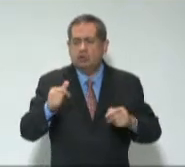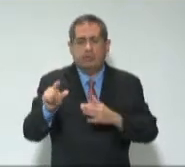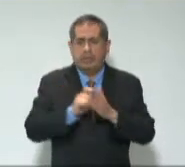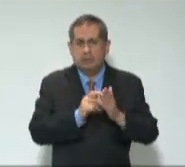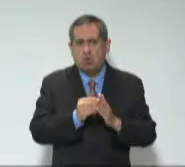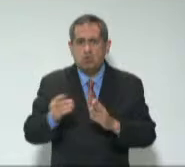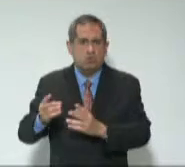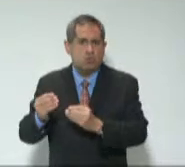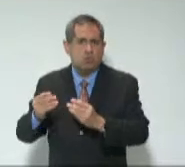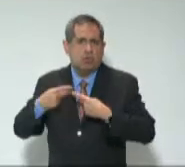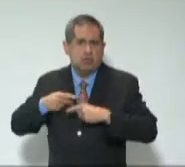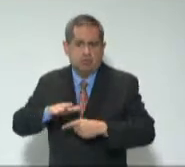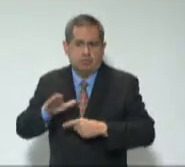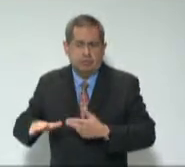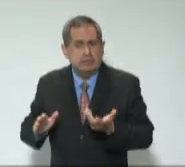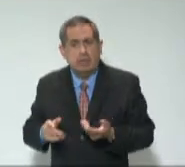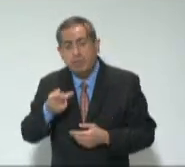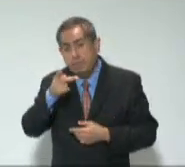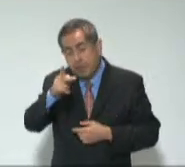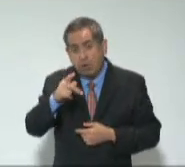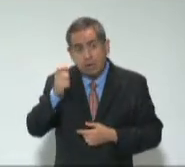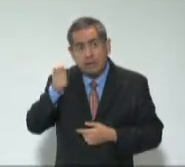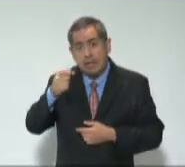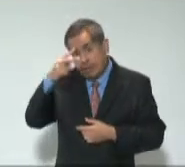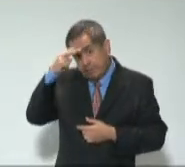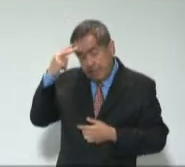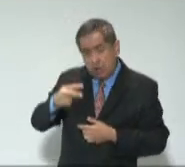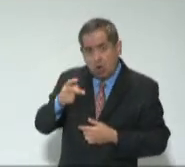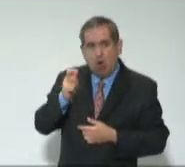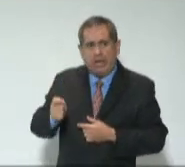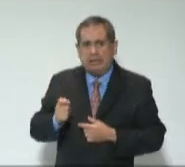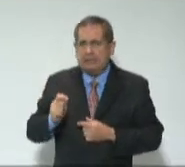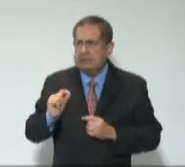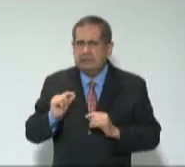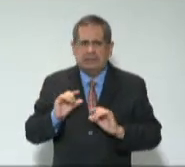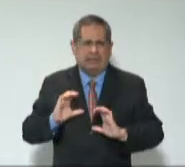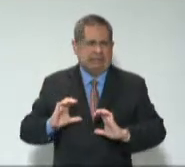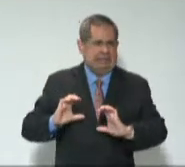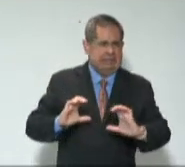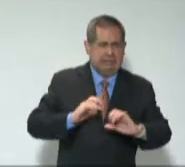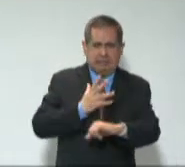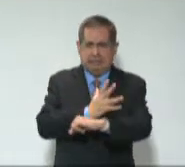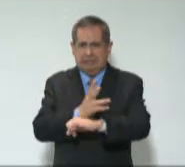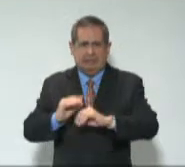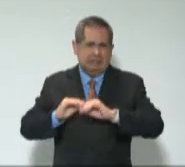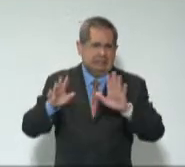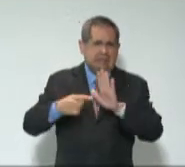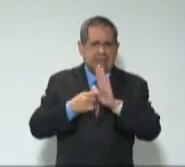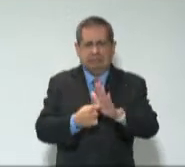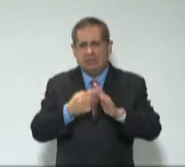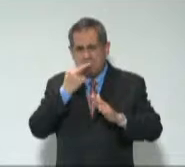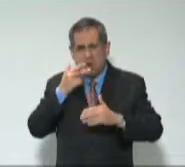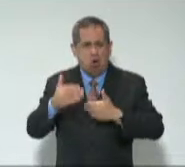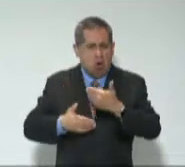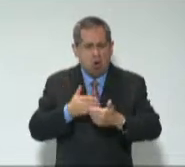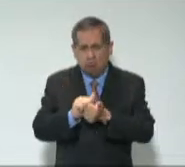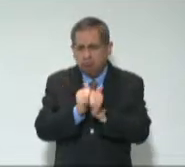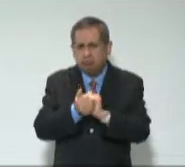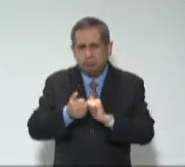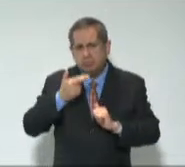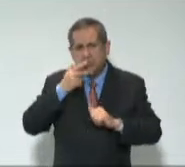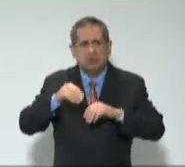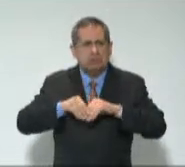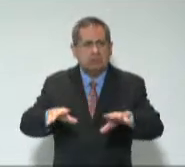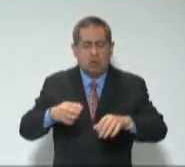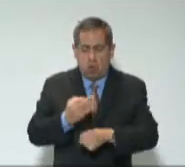sentido es un uno de los pocos países que ha logrado transparentar y hoy día vamos ya en la publicación